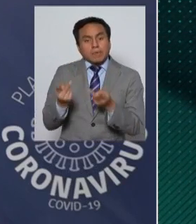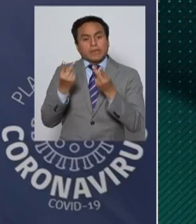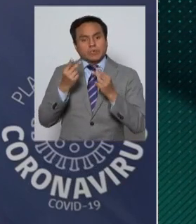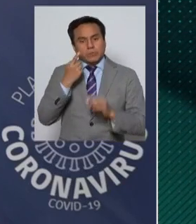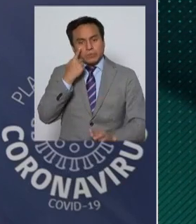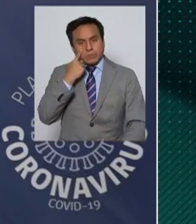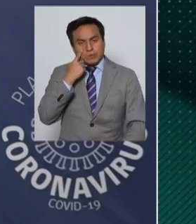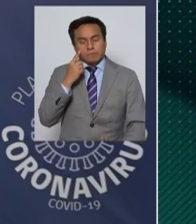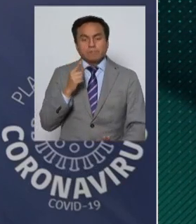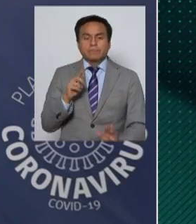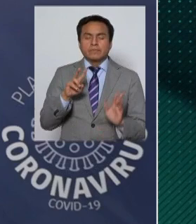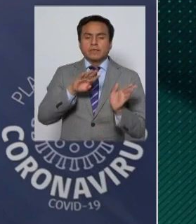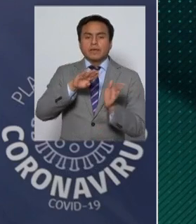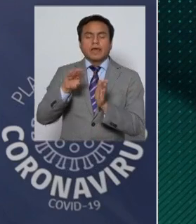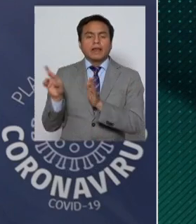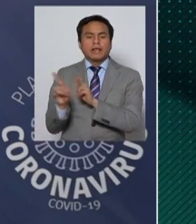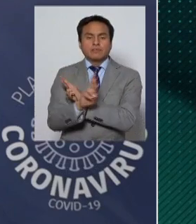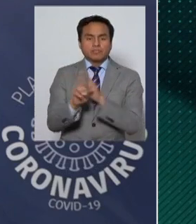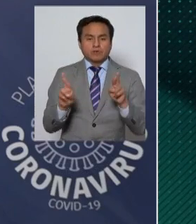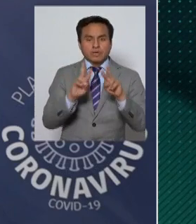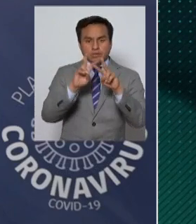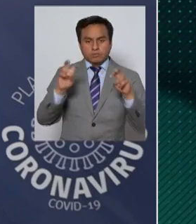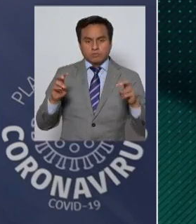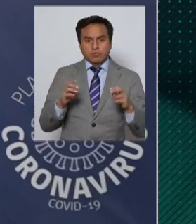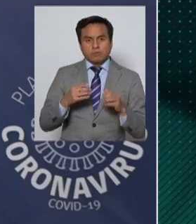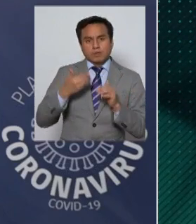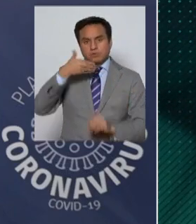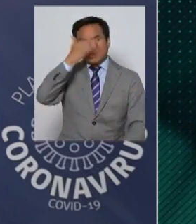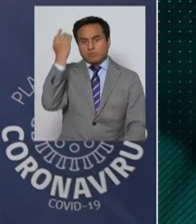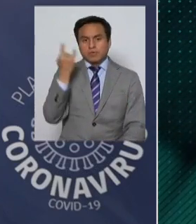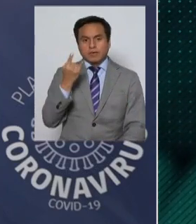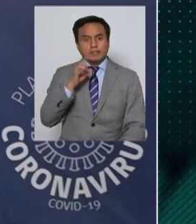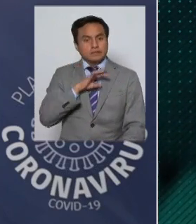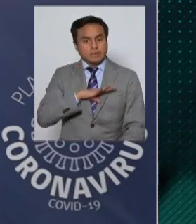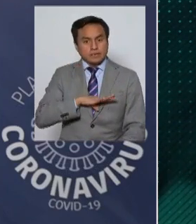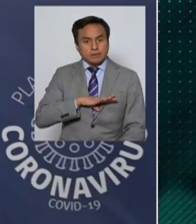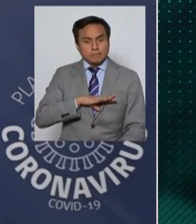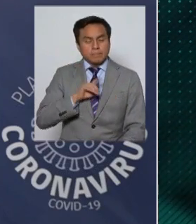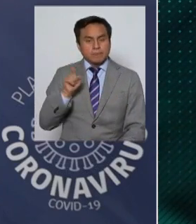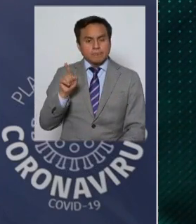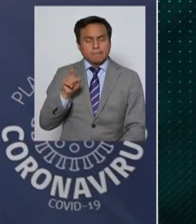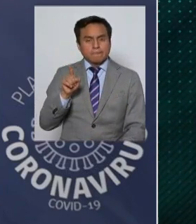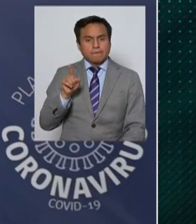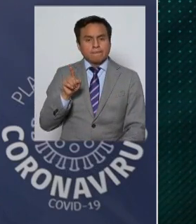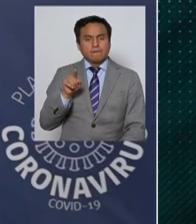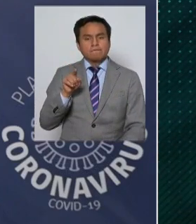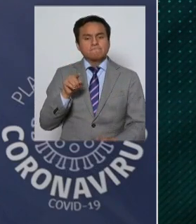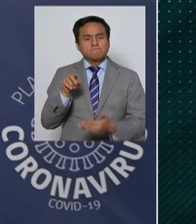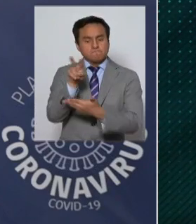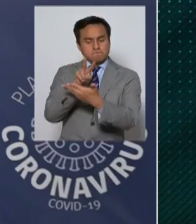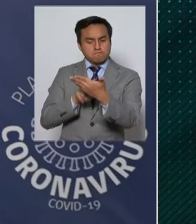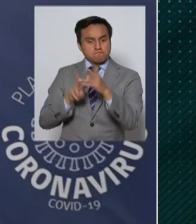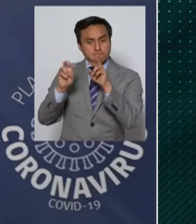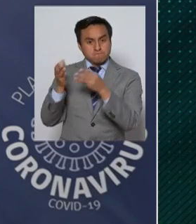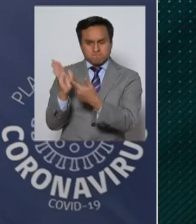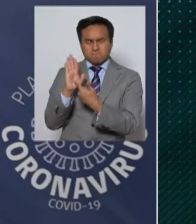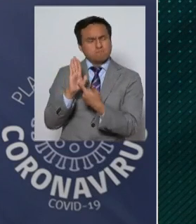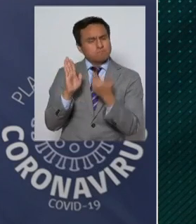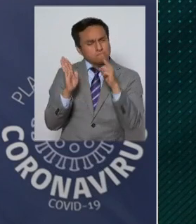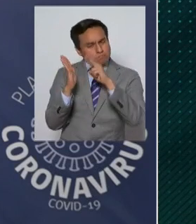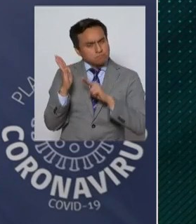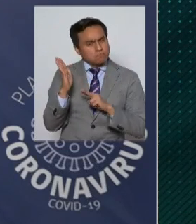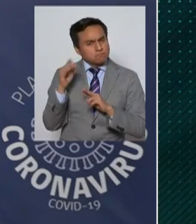relación al estudio realizado por una prestigiosa universidad chilena, la lectura que nosotros hacemos es